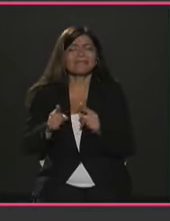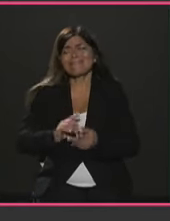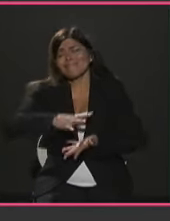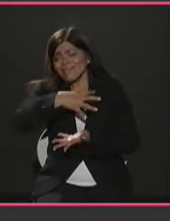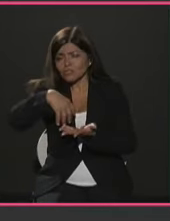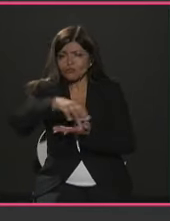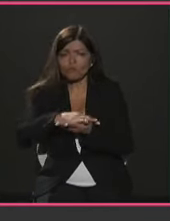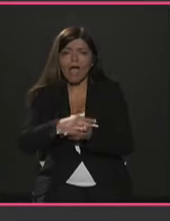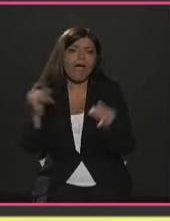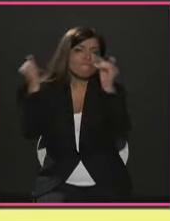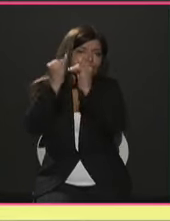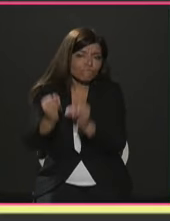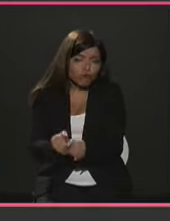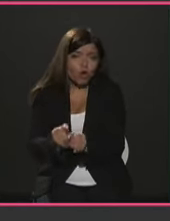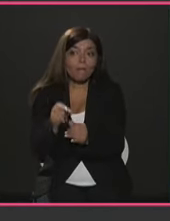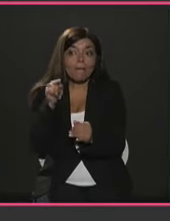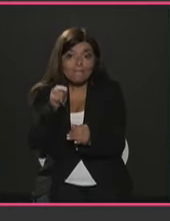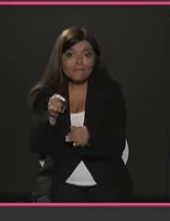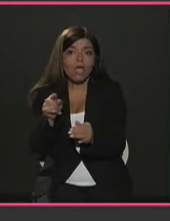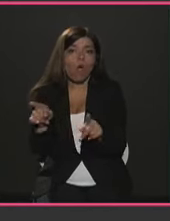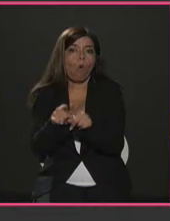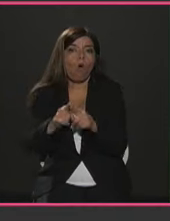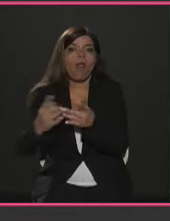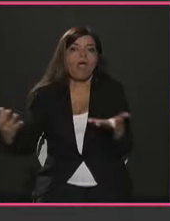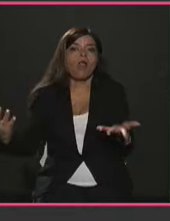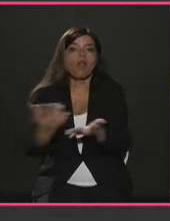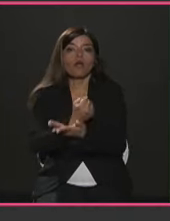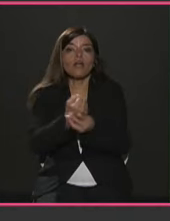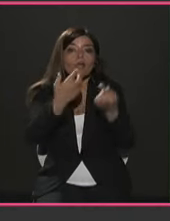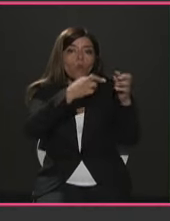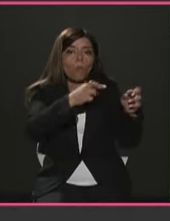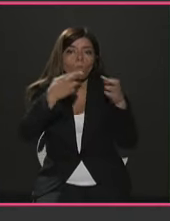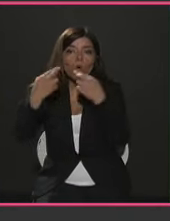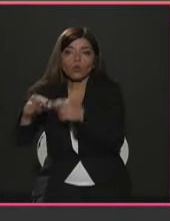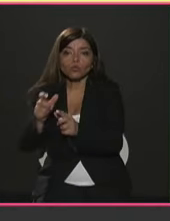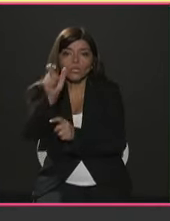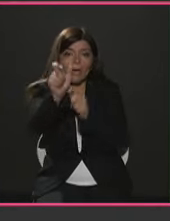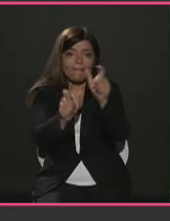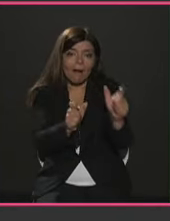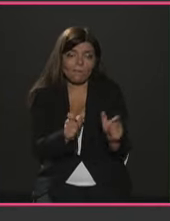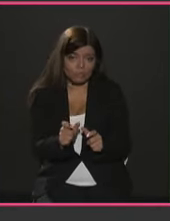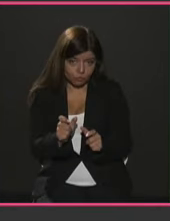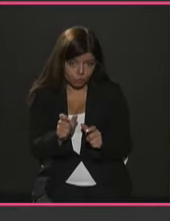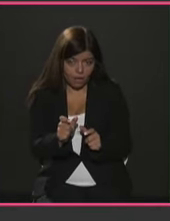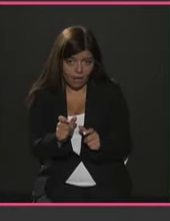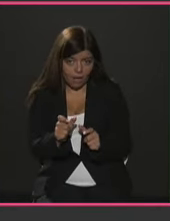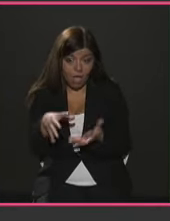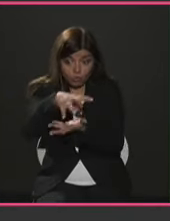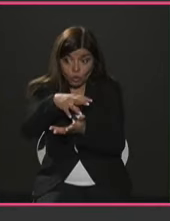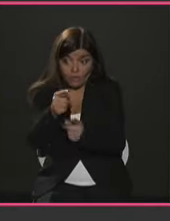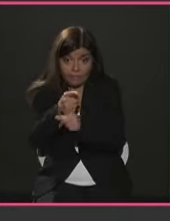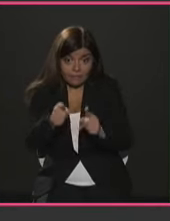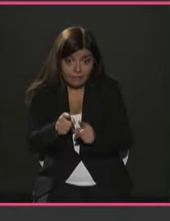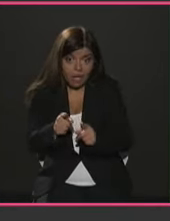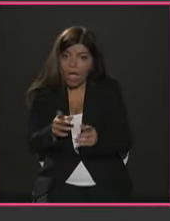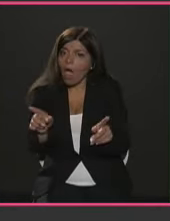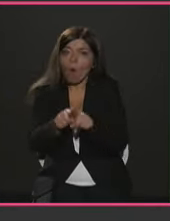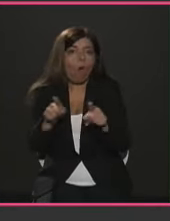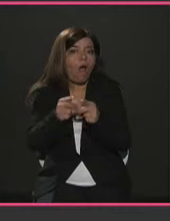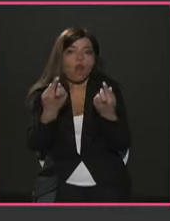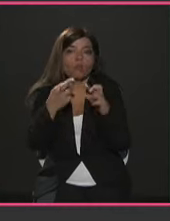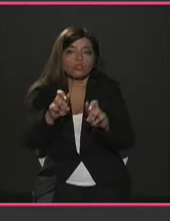efectivamente han logrado generar oportunidades para las personas y como bien les decía